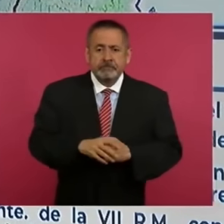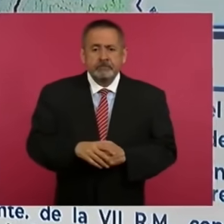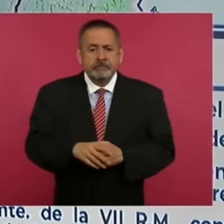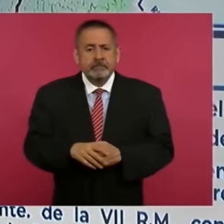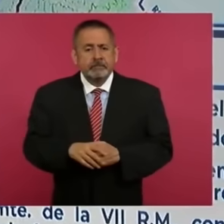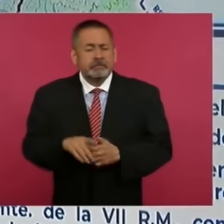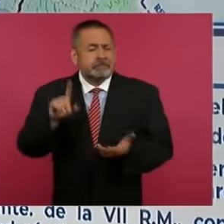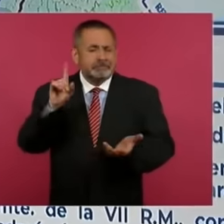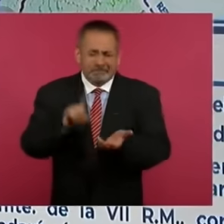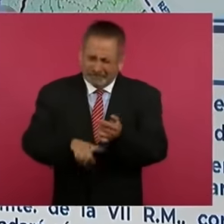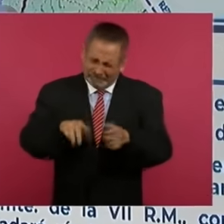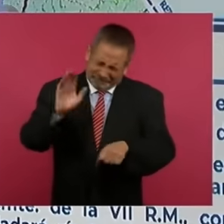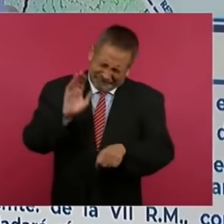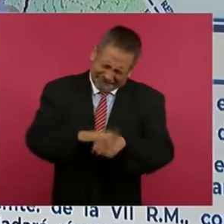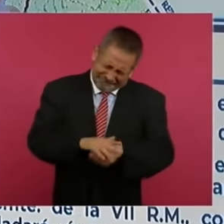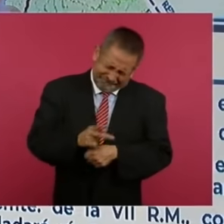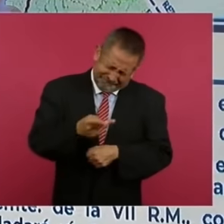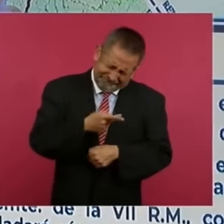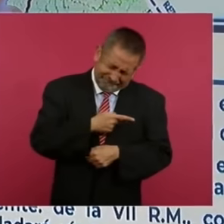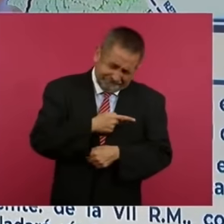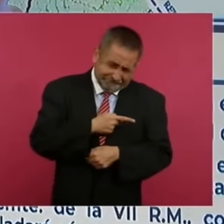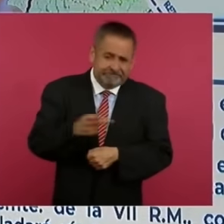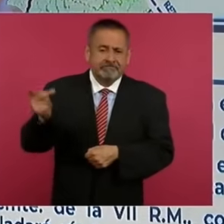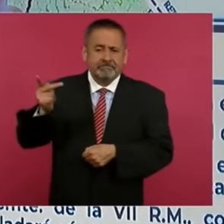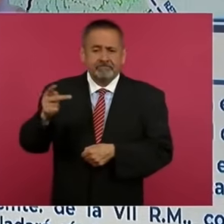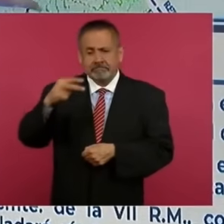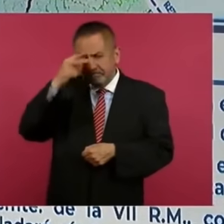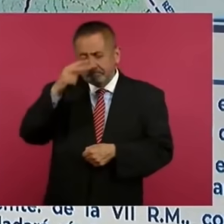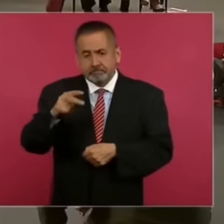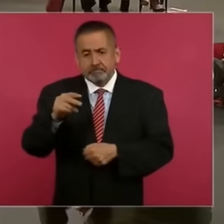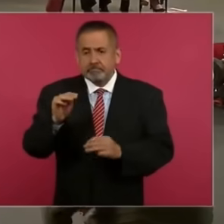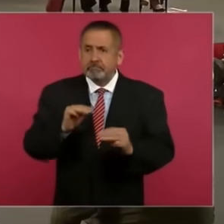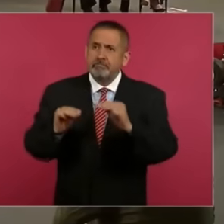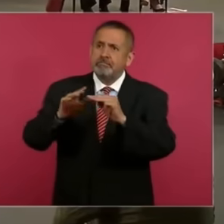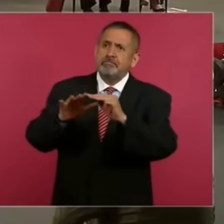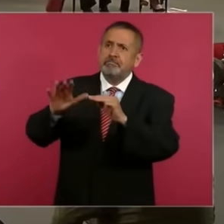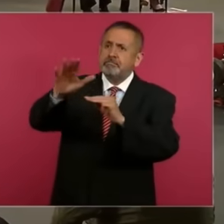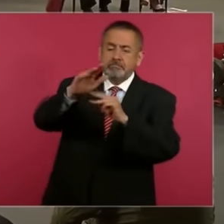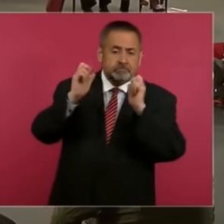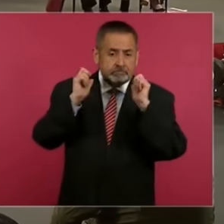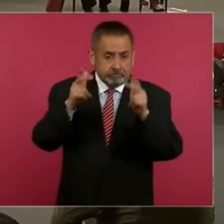más pobres de México, la Sierra de Chiapas, esta.